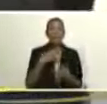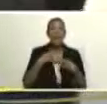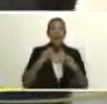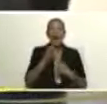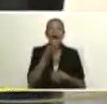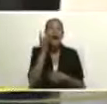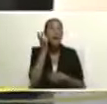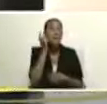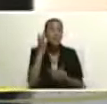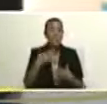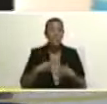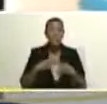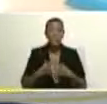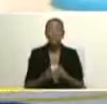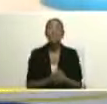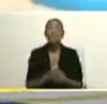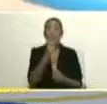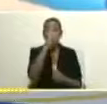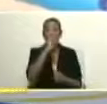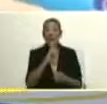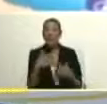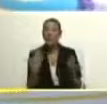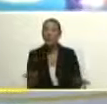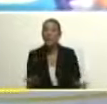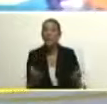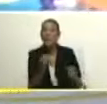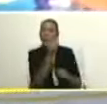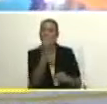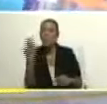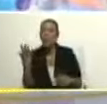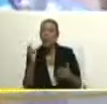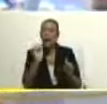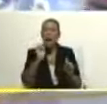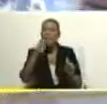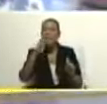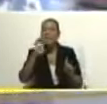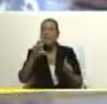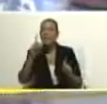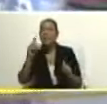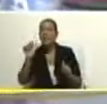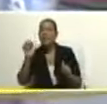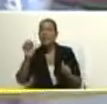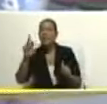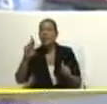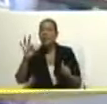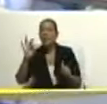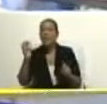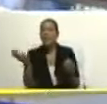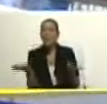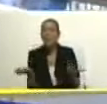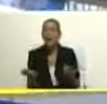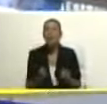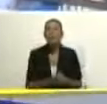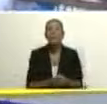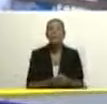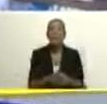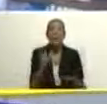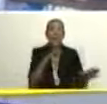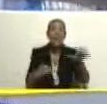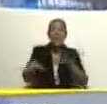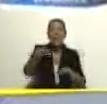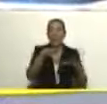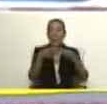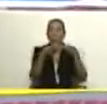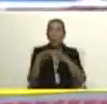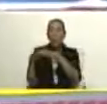¡Primer año! ¿Primer año? Sí. ¿Primer año qué? A, B, C, D, E. Está mezcladito. Está